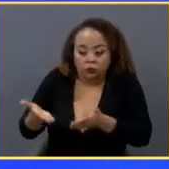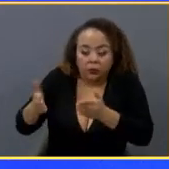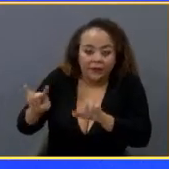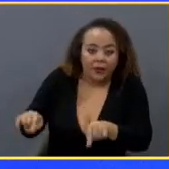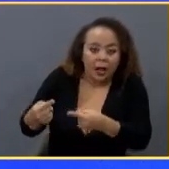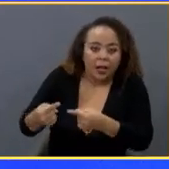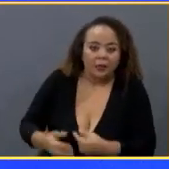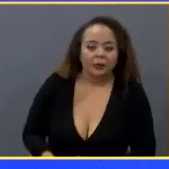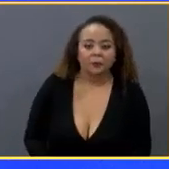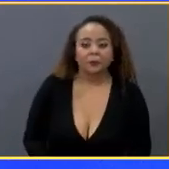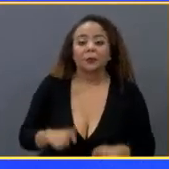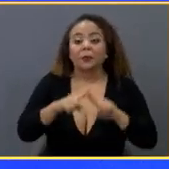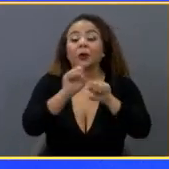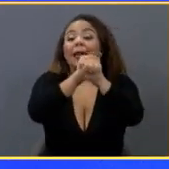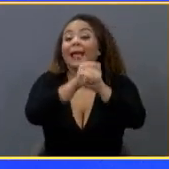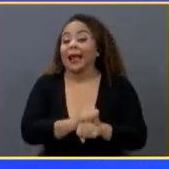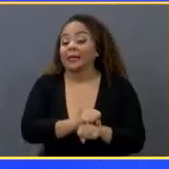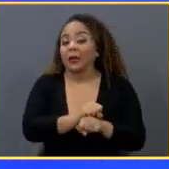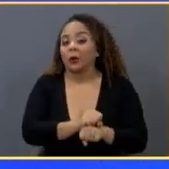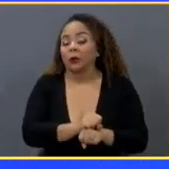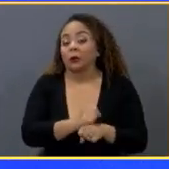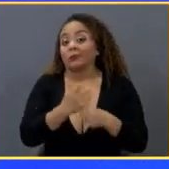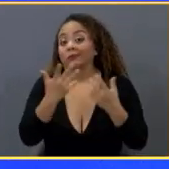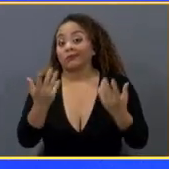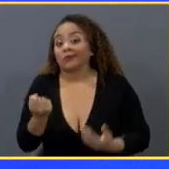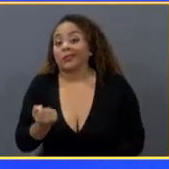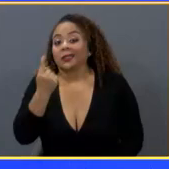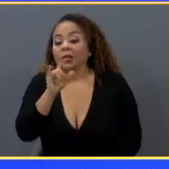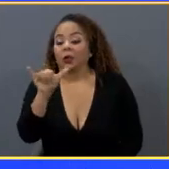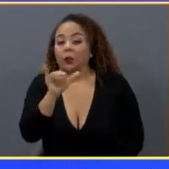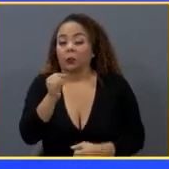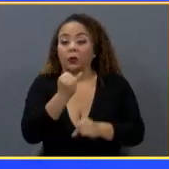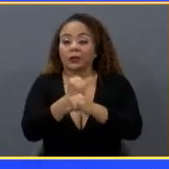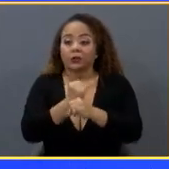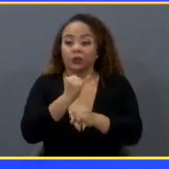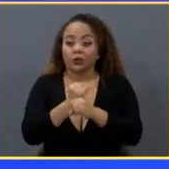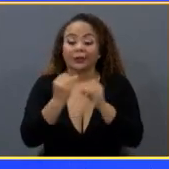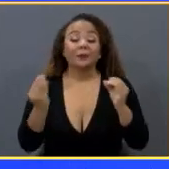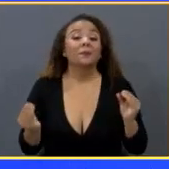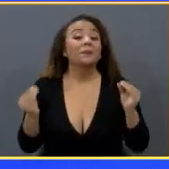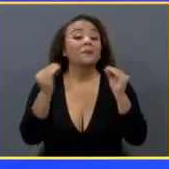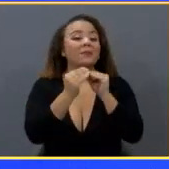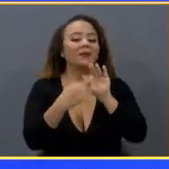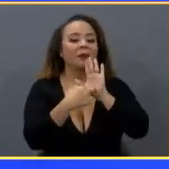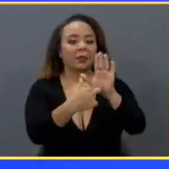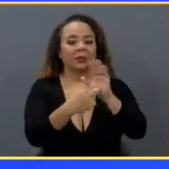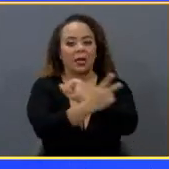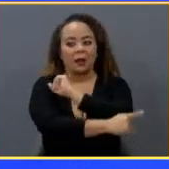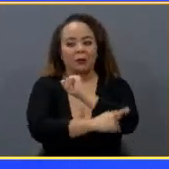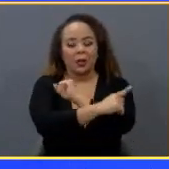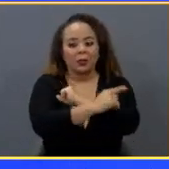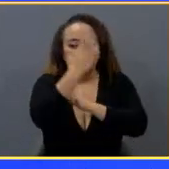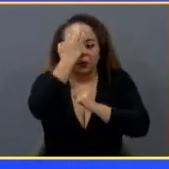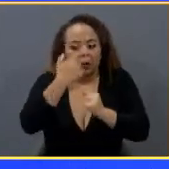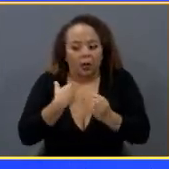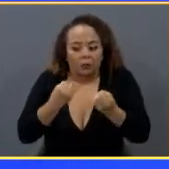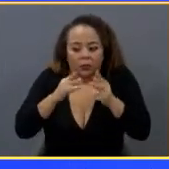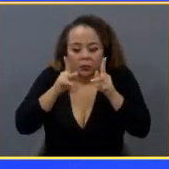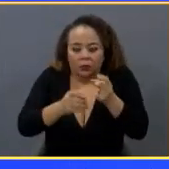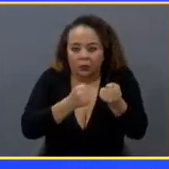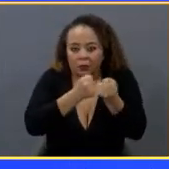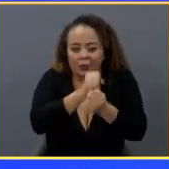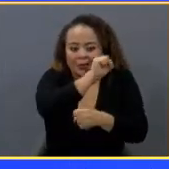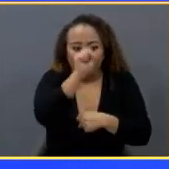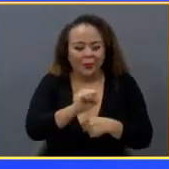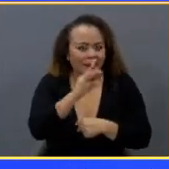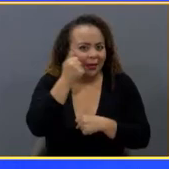finales. Pero el clásico como tal, entendido como las instituciones que más representan al país por la cantidad de aficionados y demás, es